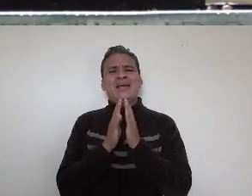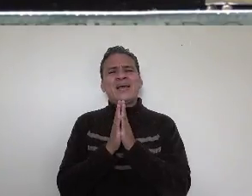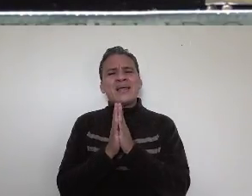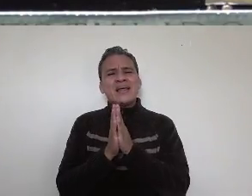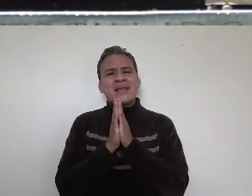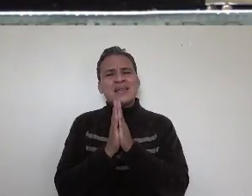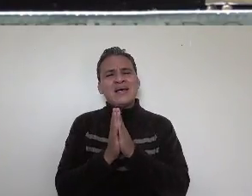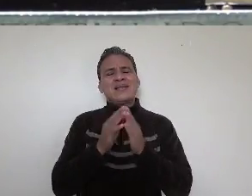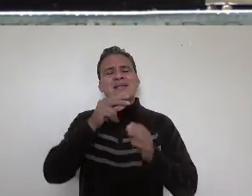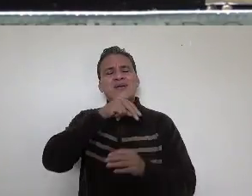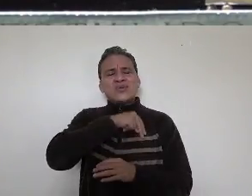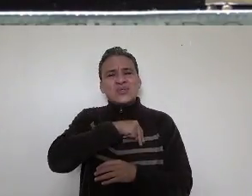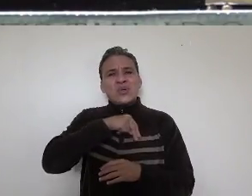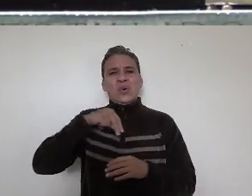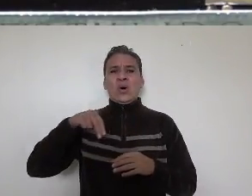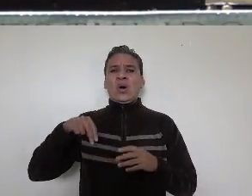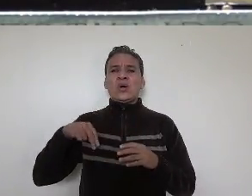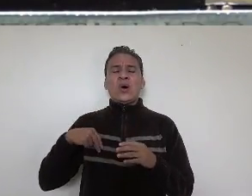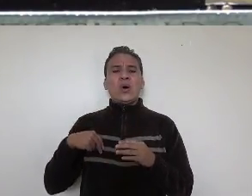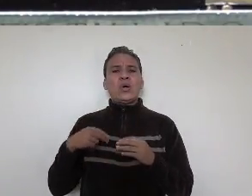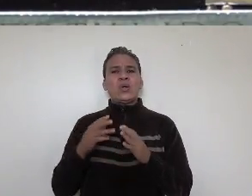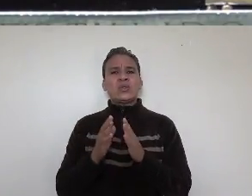ten piedad de